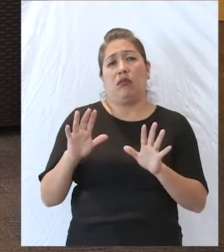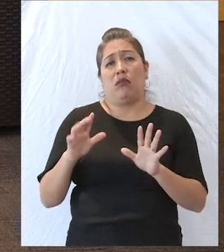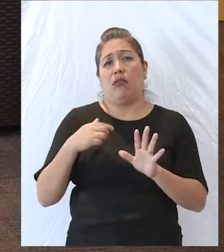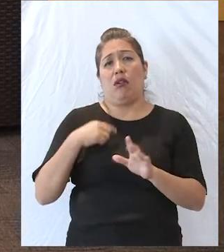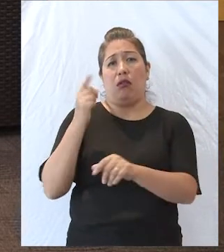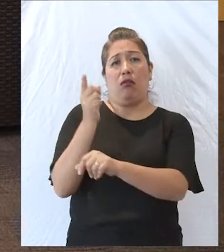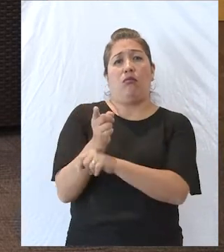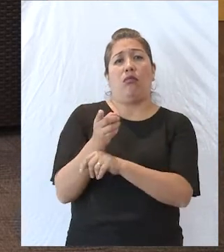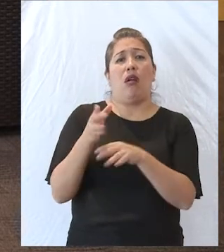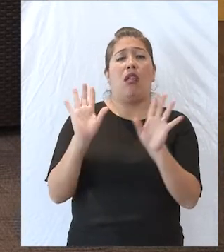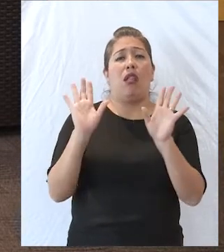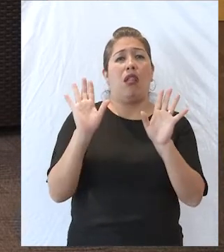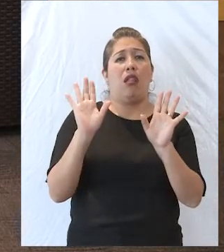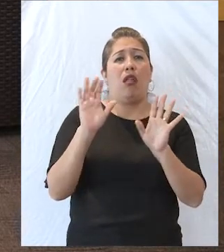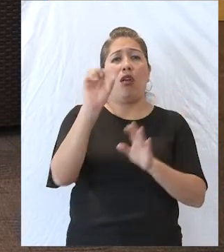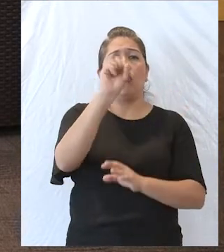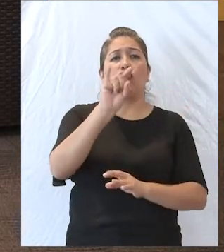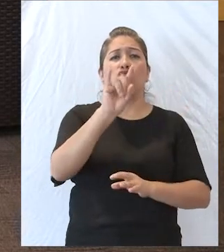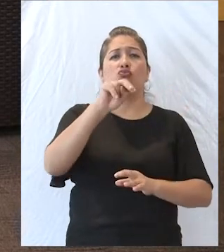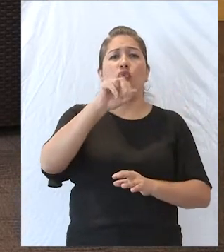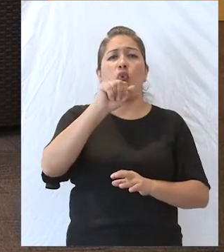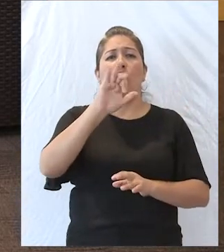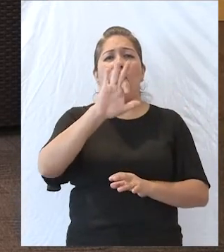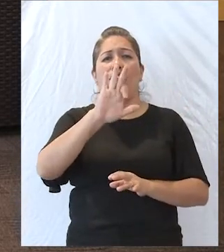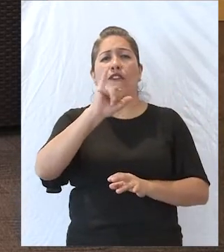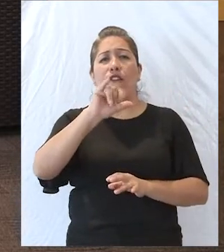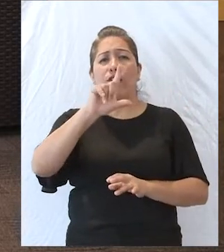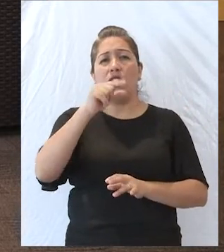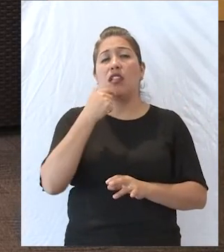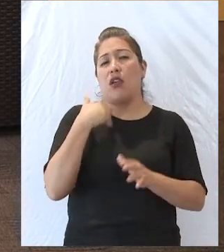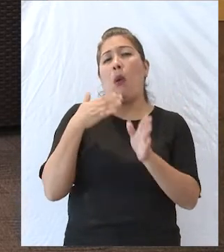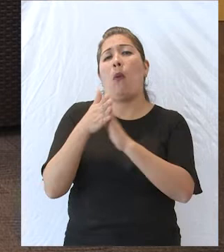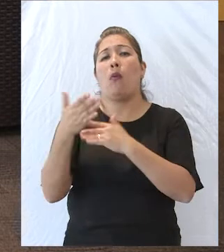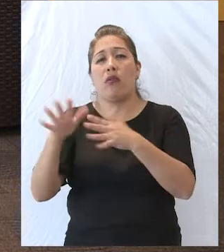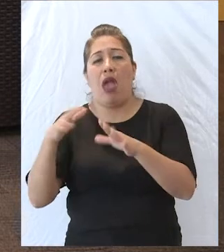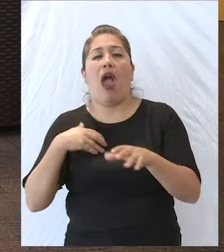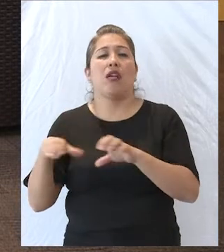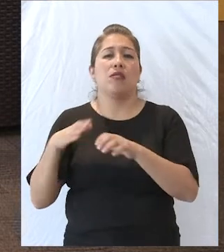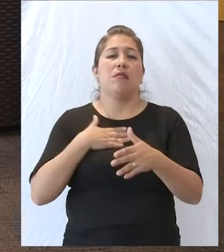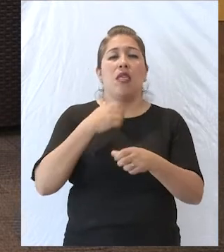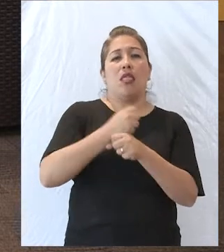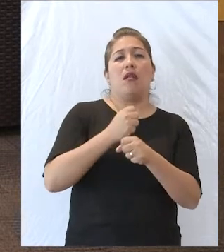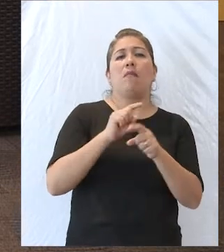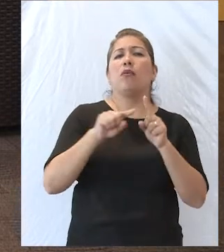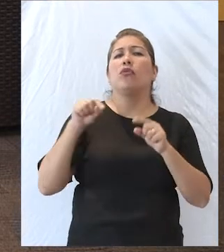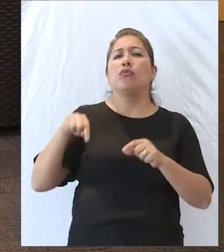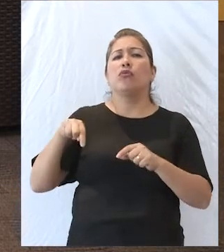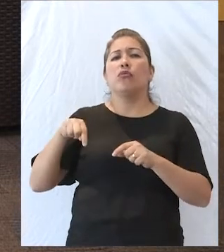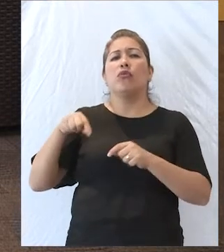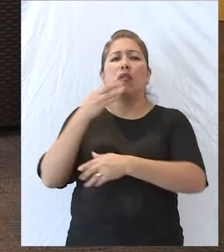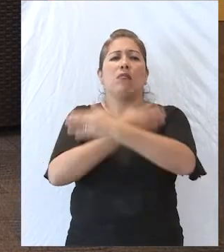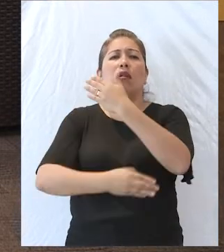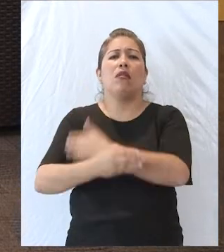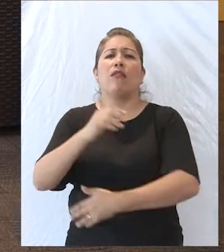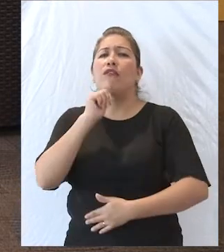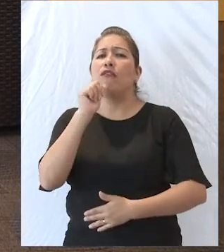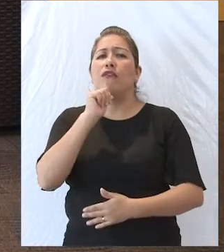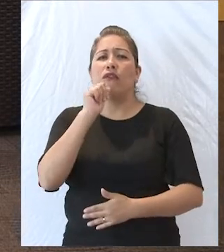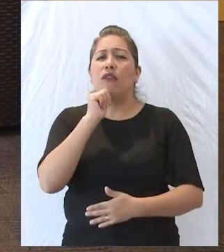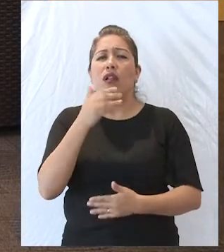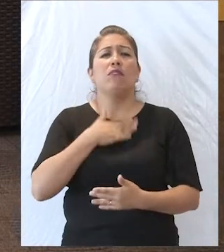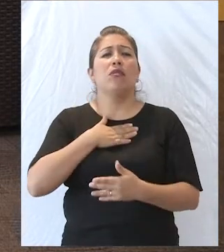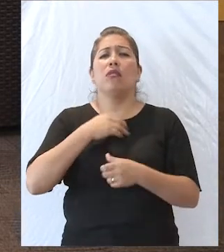con mi labor, ya multé a la empresa. Y el trabajador dijo, ¿y mi trabajo? Bueno, eso tiene que ver de otra manera porque no